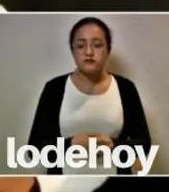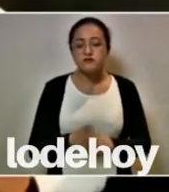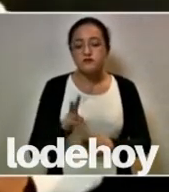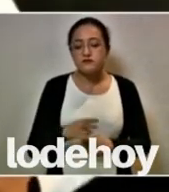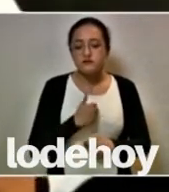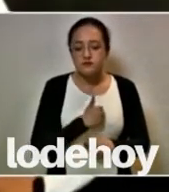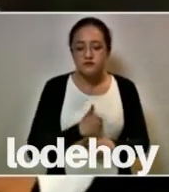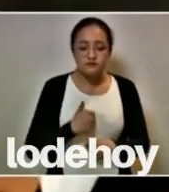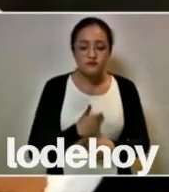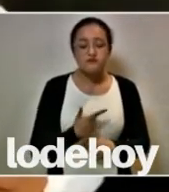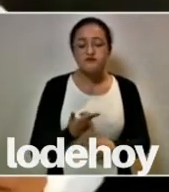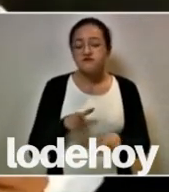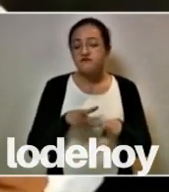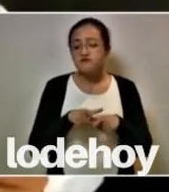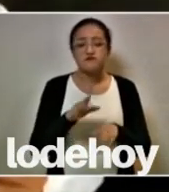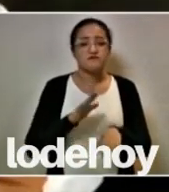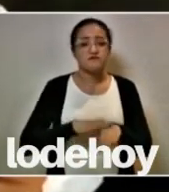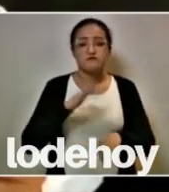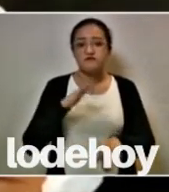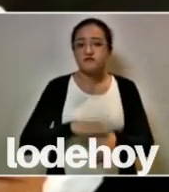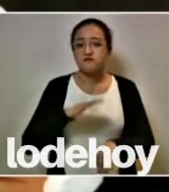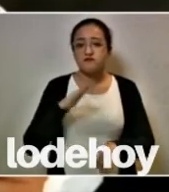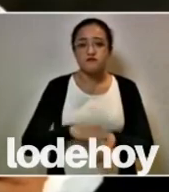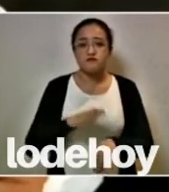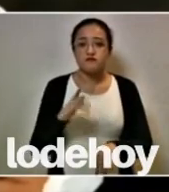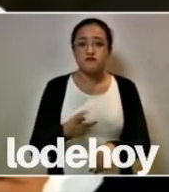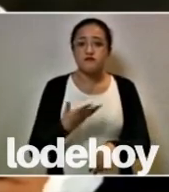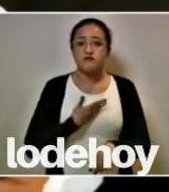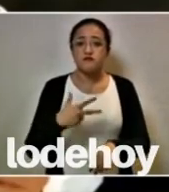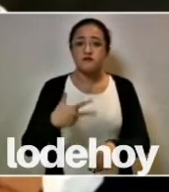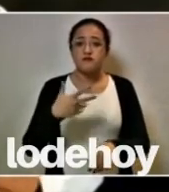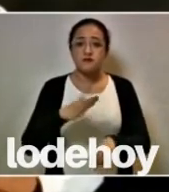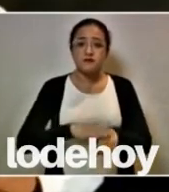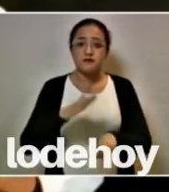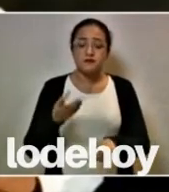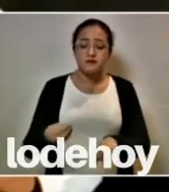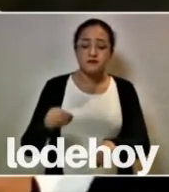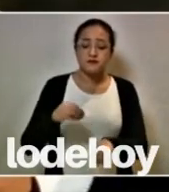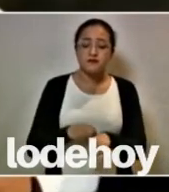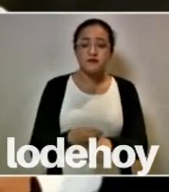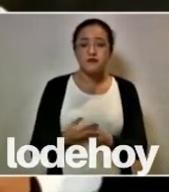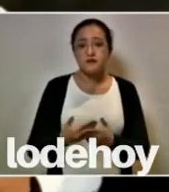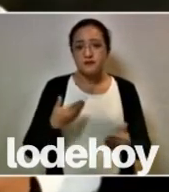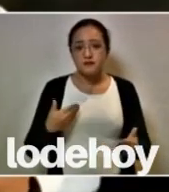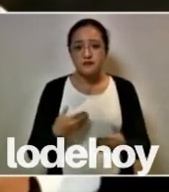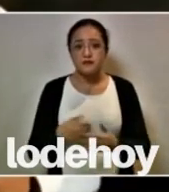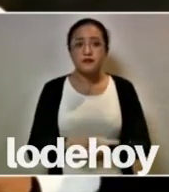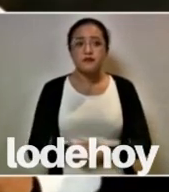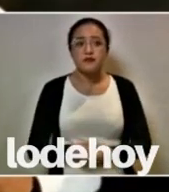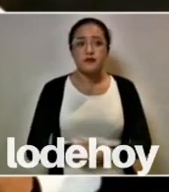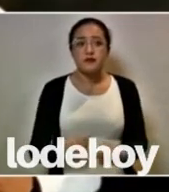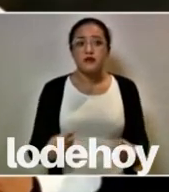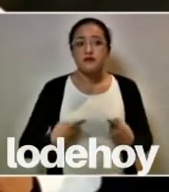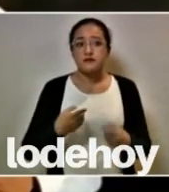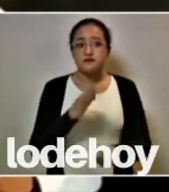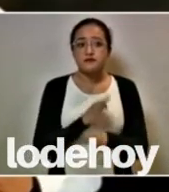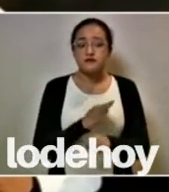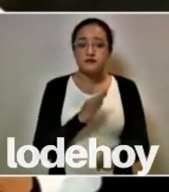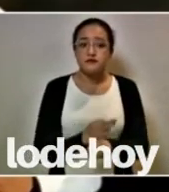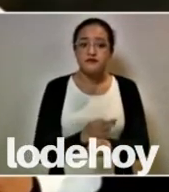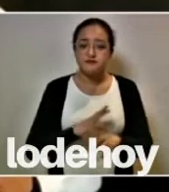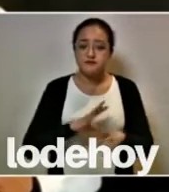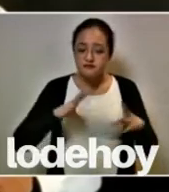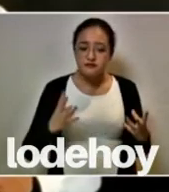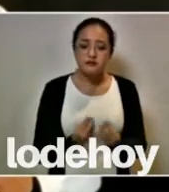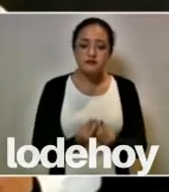desafortunadamente se siguen presentando y tenemos 13 más al corte anterior, dando actualmente una cifra